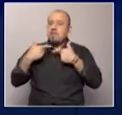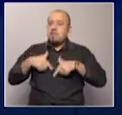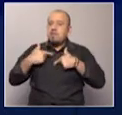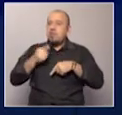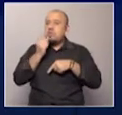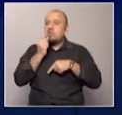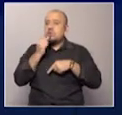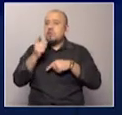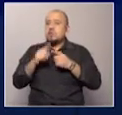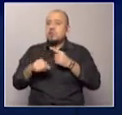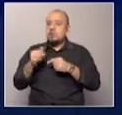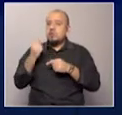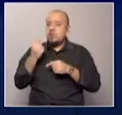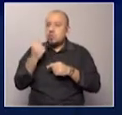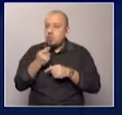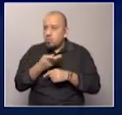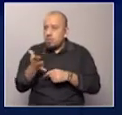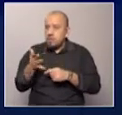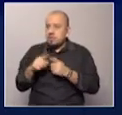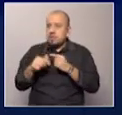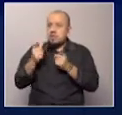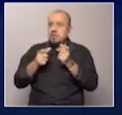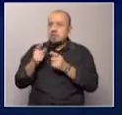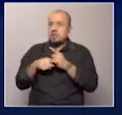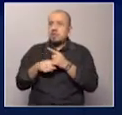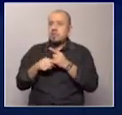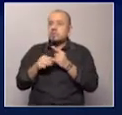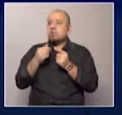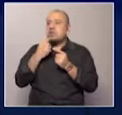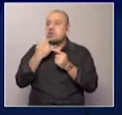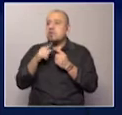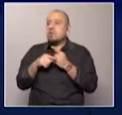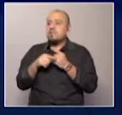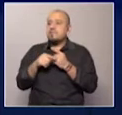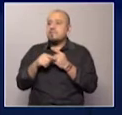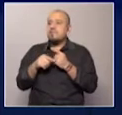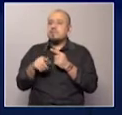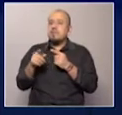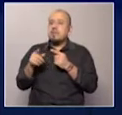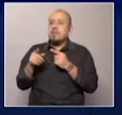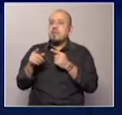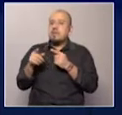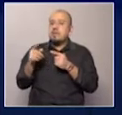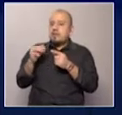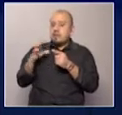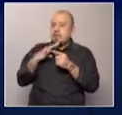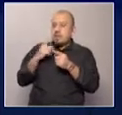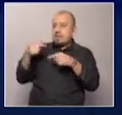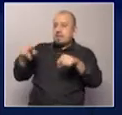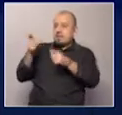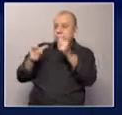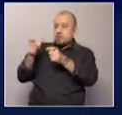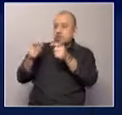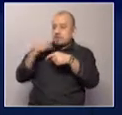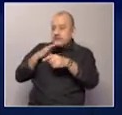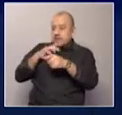es la cantidad de reincidentes que tenemos en sistema penitenciario ya como si miramos nos terminamos la pecera de las personas que están